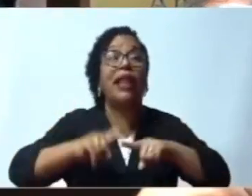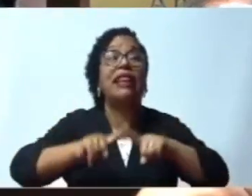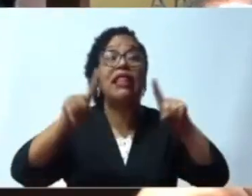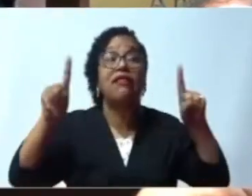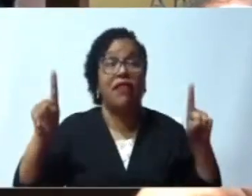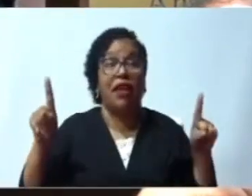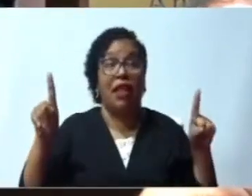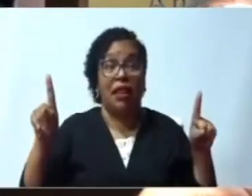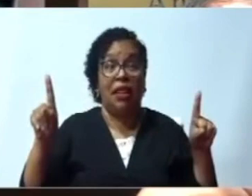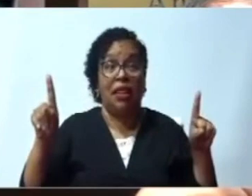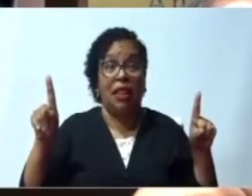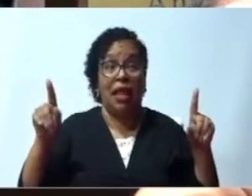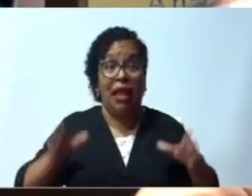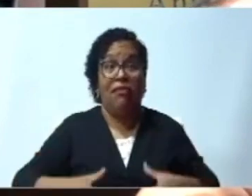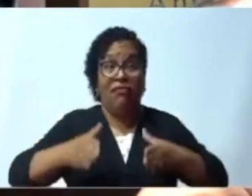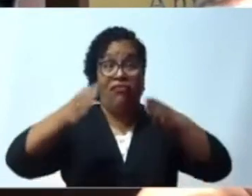presidente.